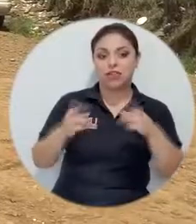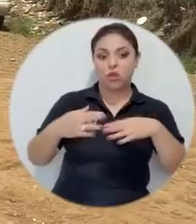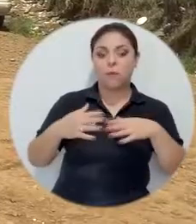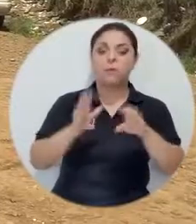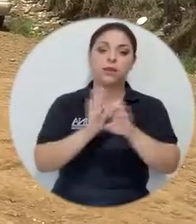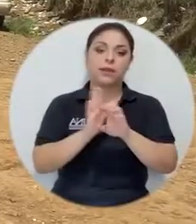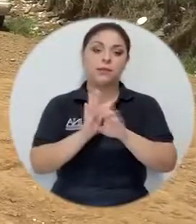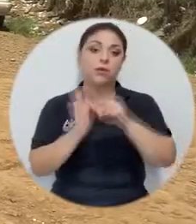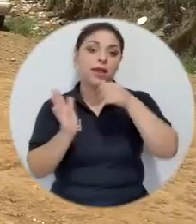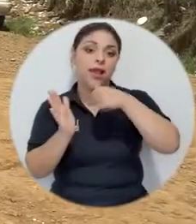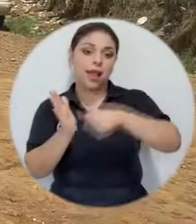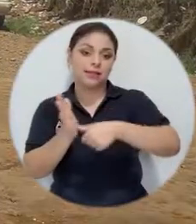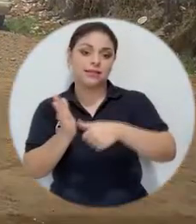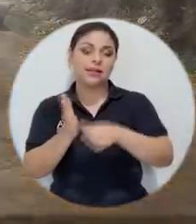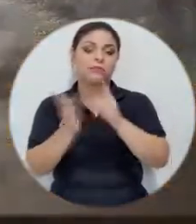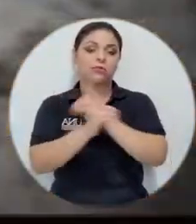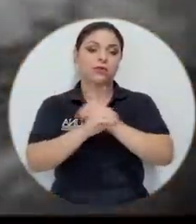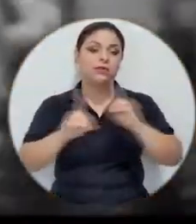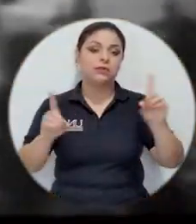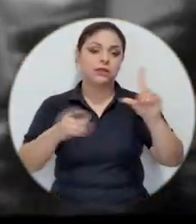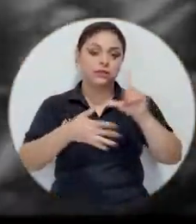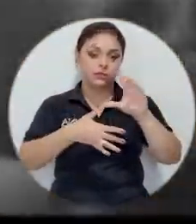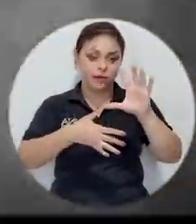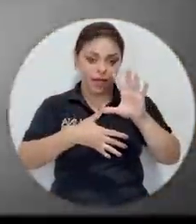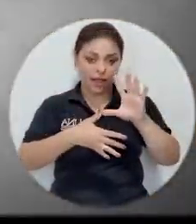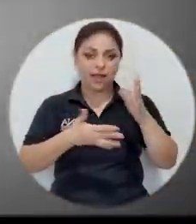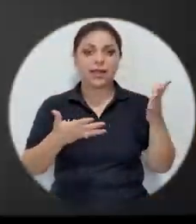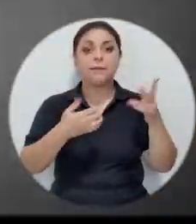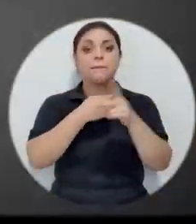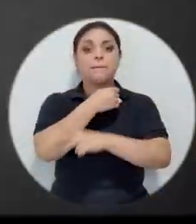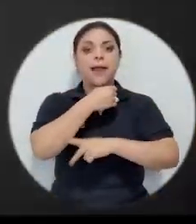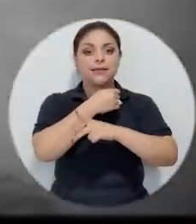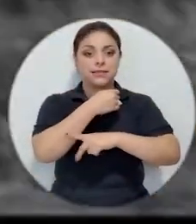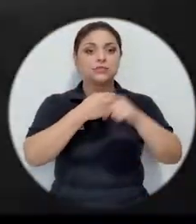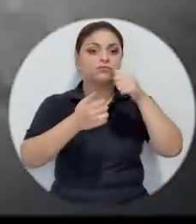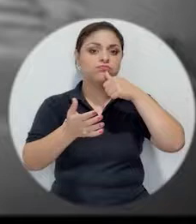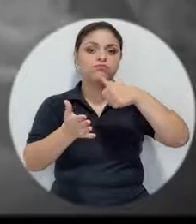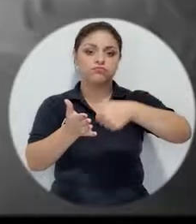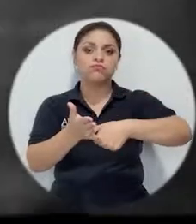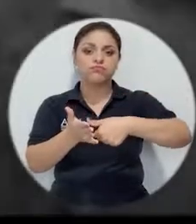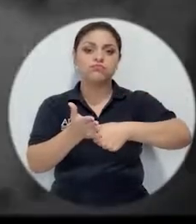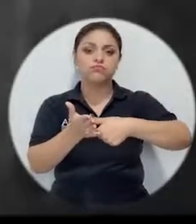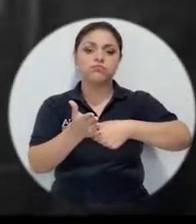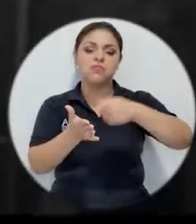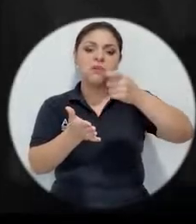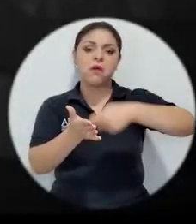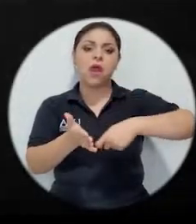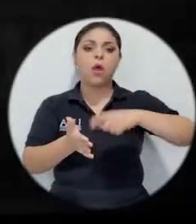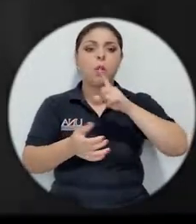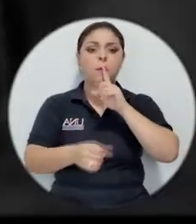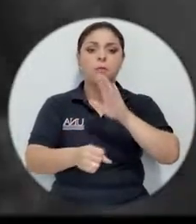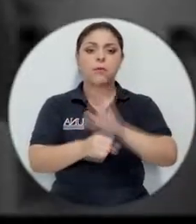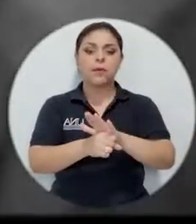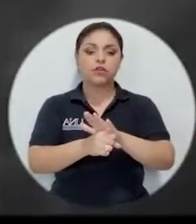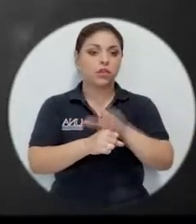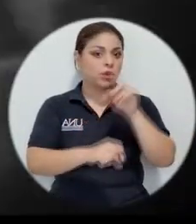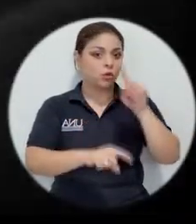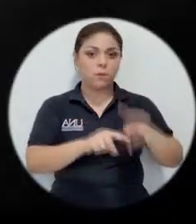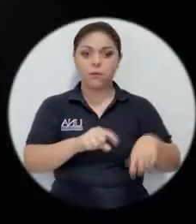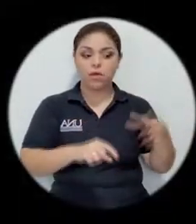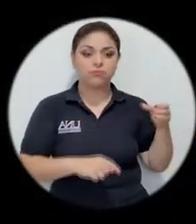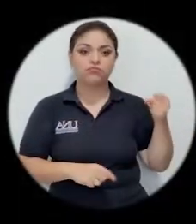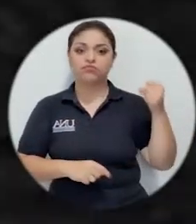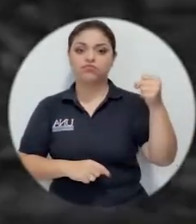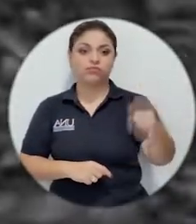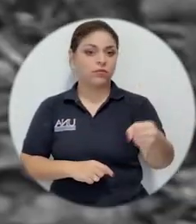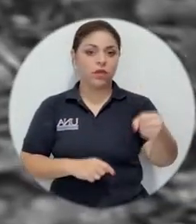Por ejemplo, la Carta Democrática Interamericana es un instrumento político donde los países se comprometen a no reconocer gobiernos que